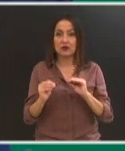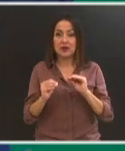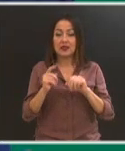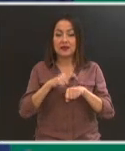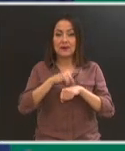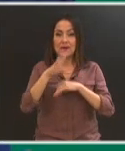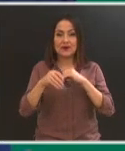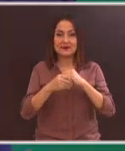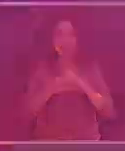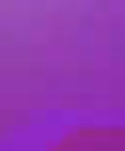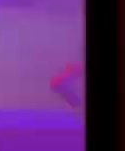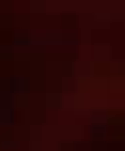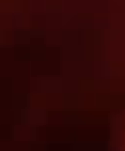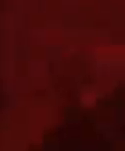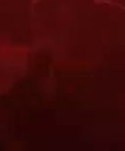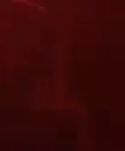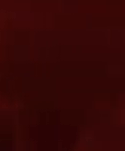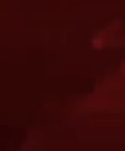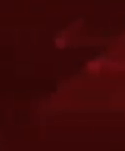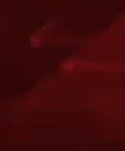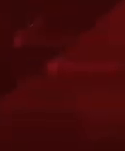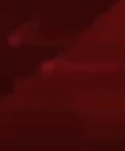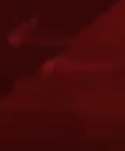tiempo extra.